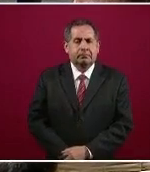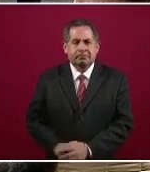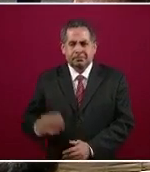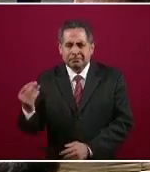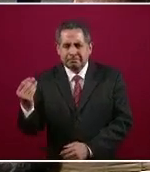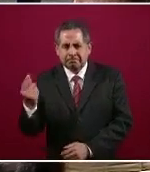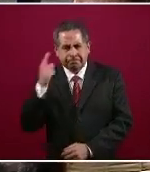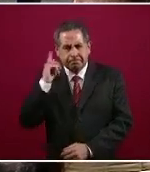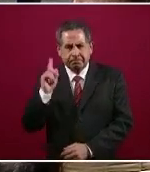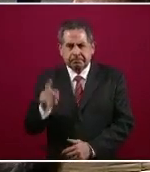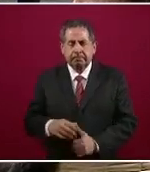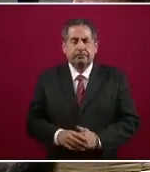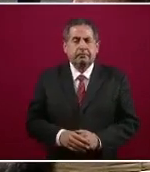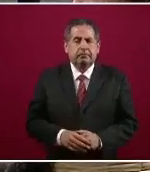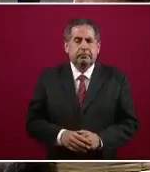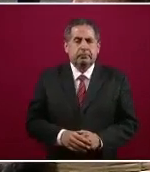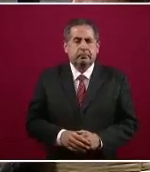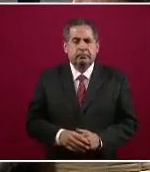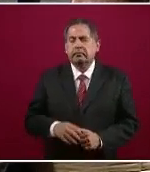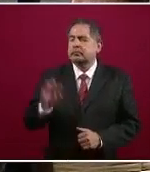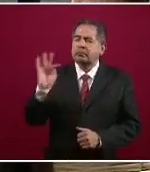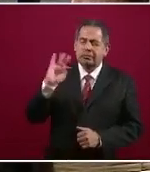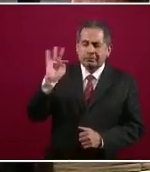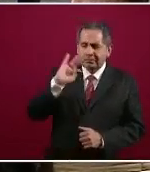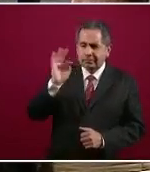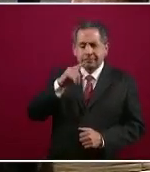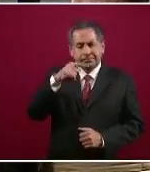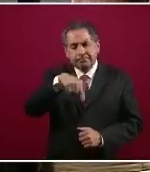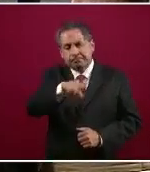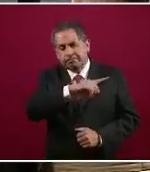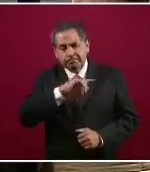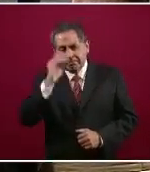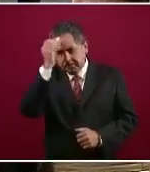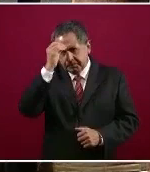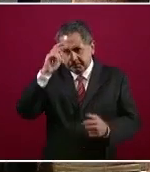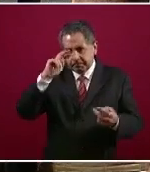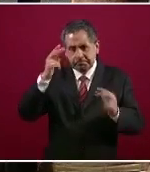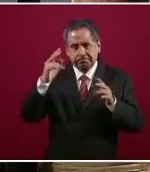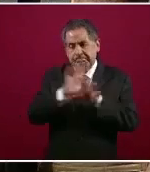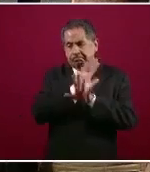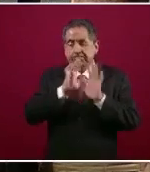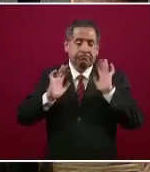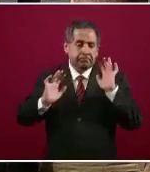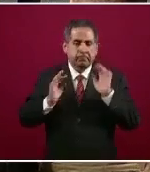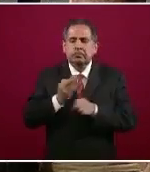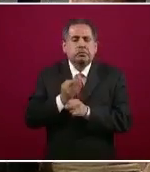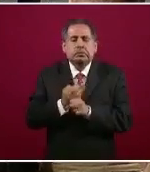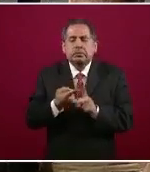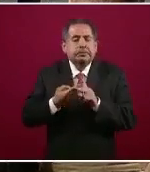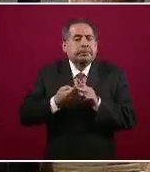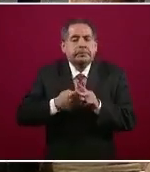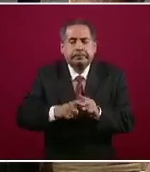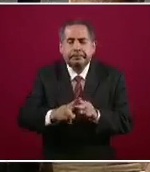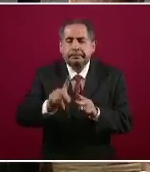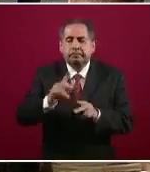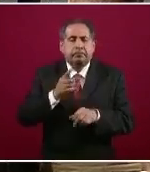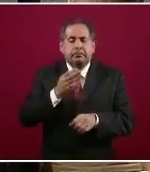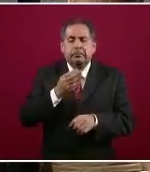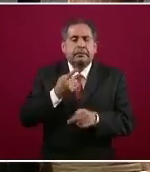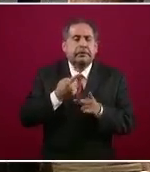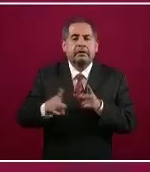No, pero a lo mejor cambian de opinión. O sea, vamos a ver, está empezando todavía la